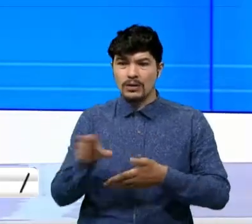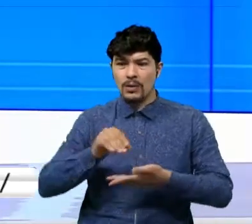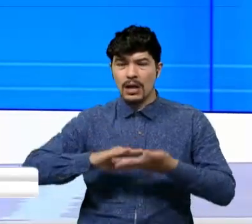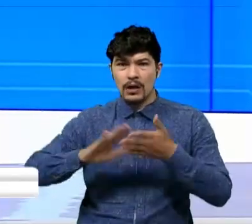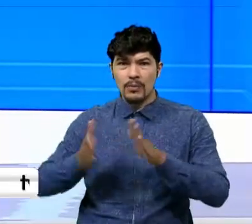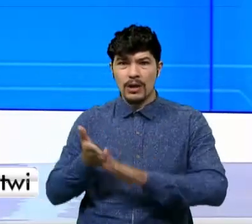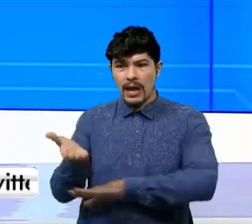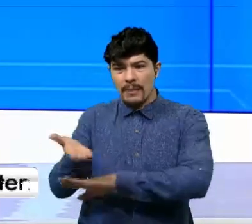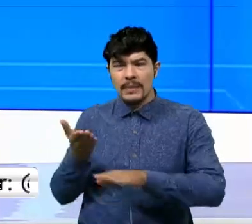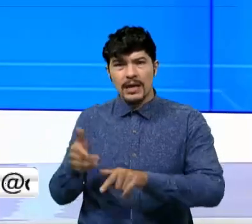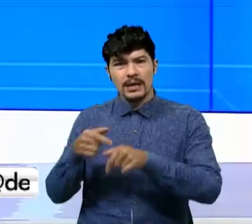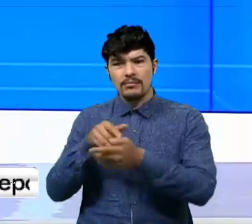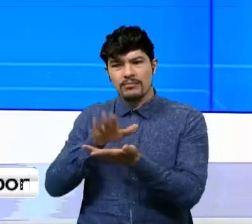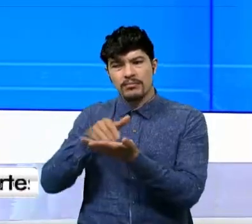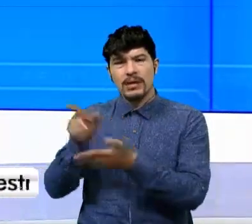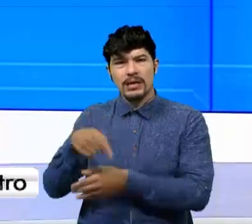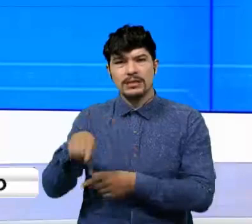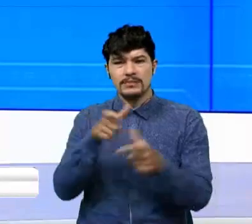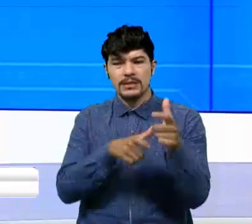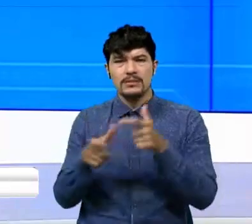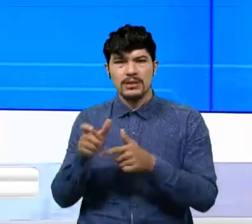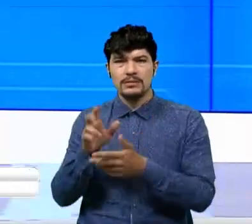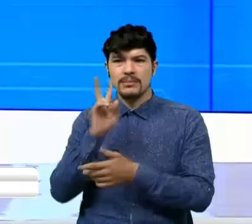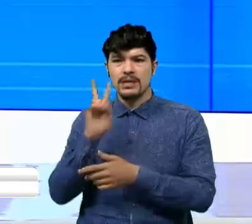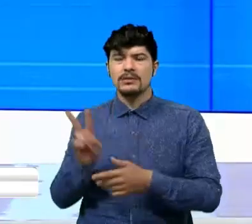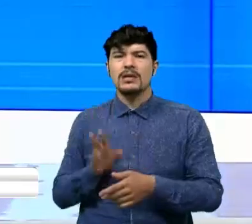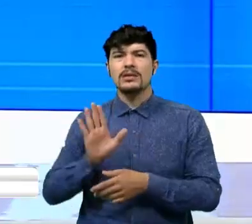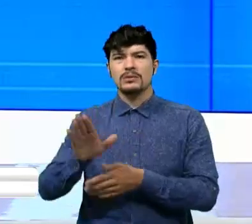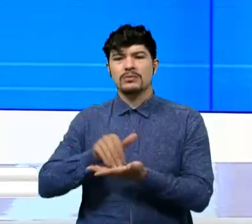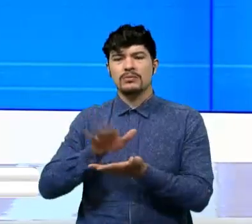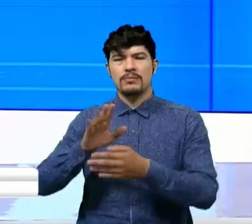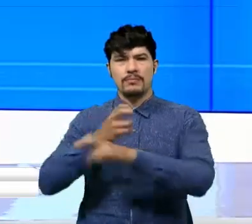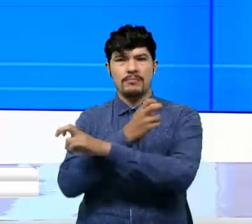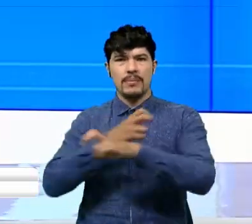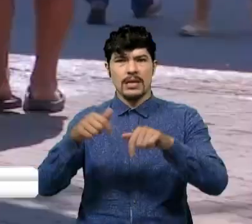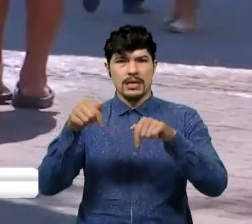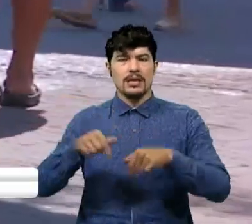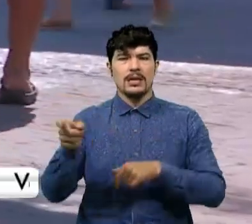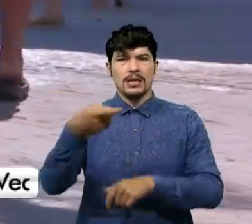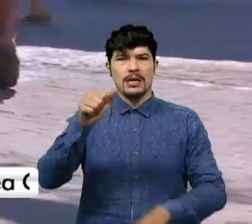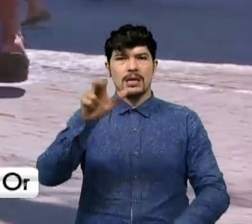alcalde de Bucaramanga el desalojo de los extranjeros del Parque García Rovira.